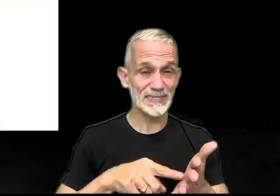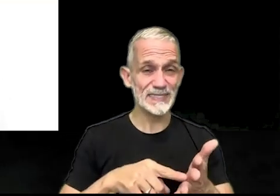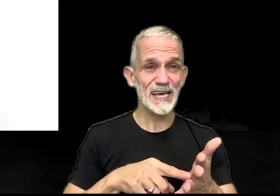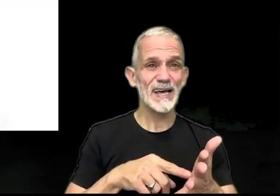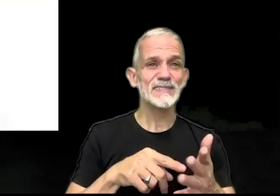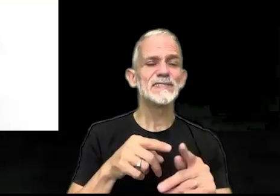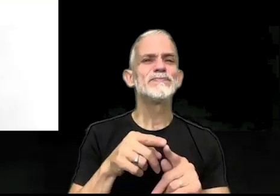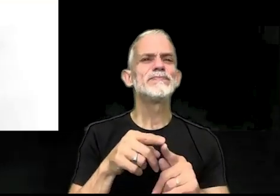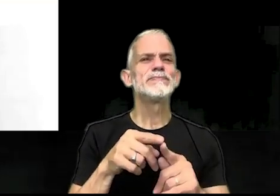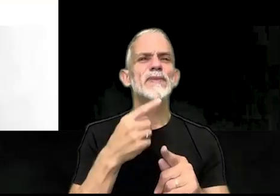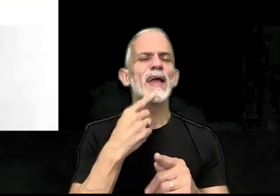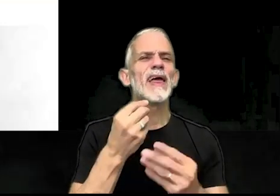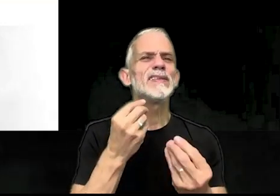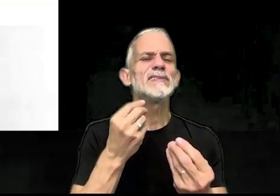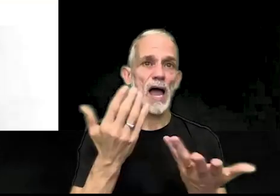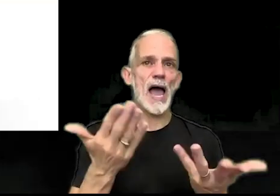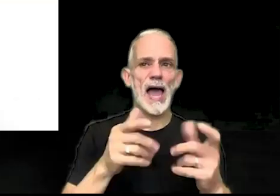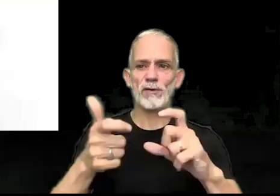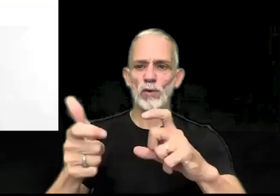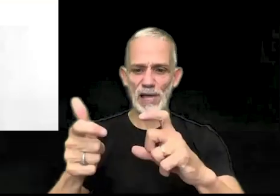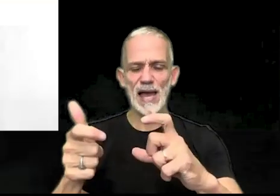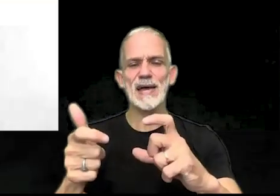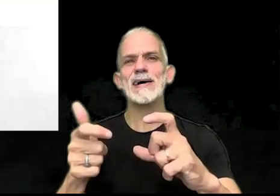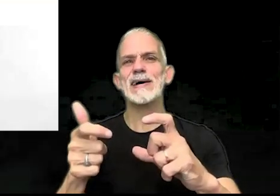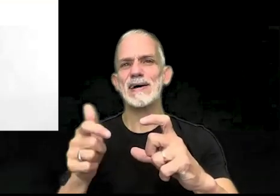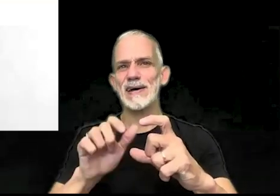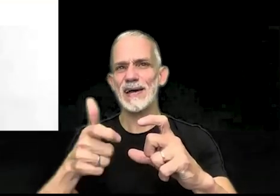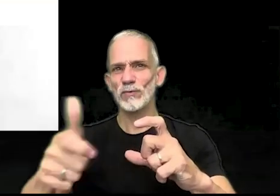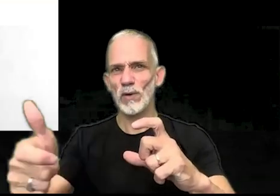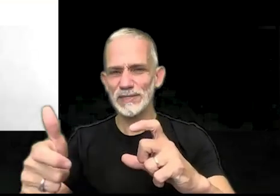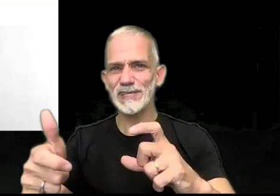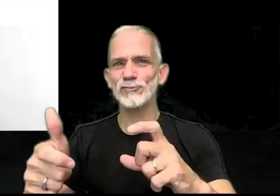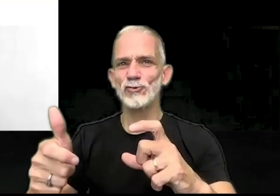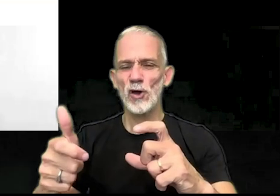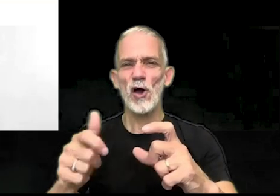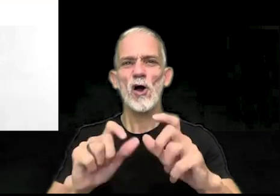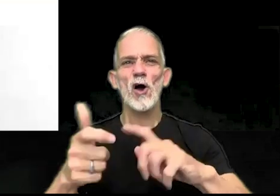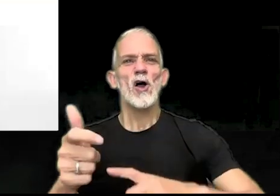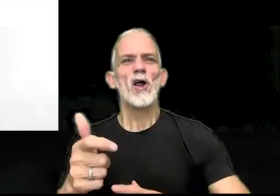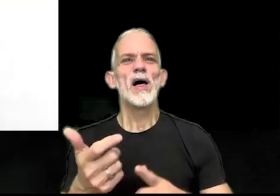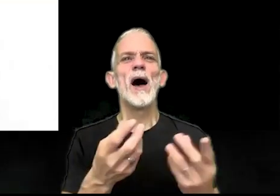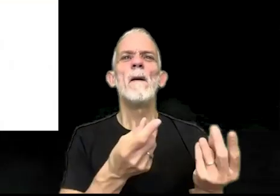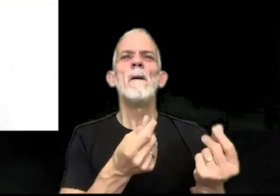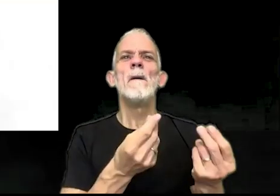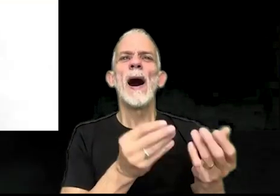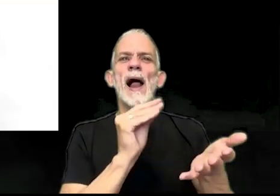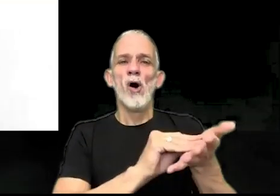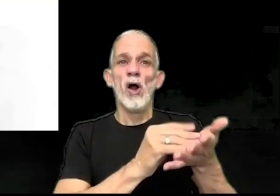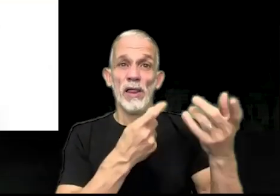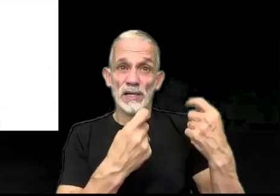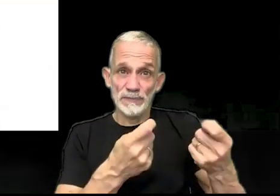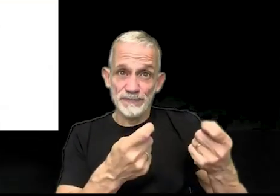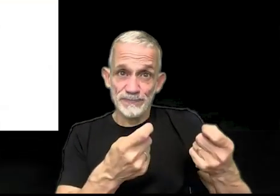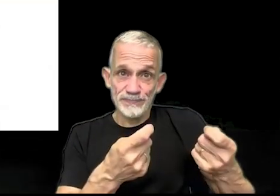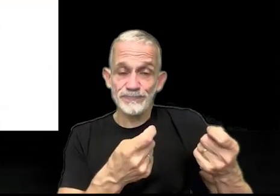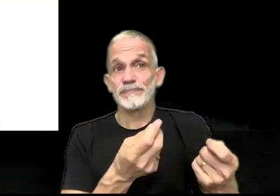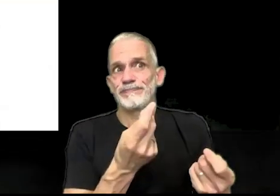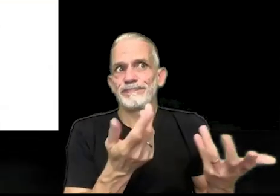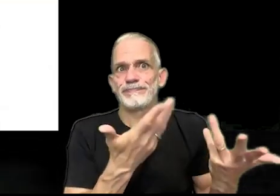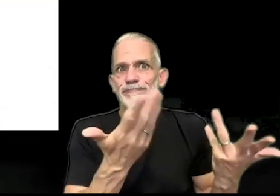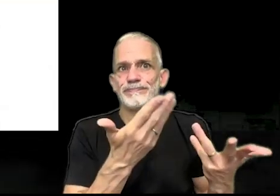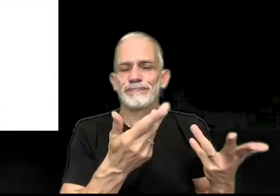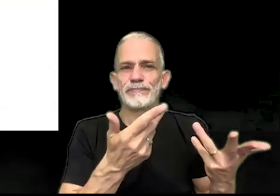Ganancias me permite actualizar la evaluación de costo de un